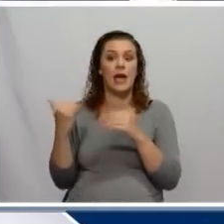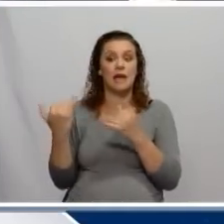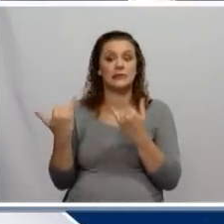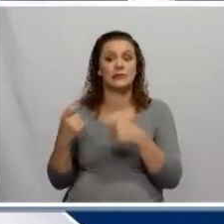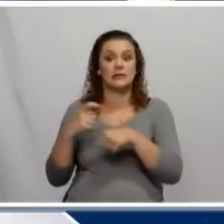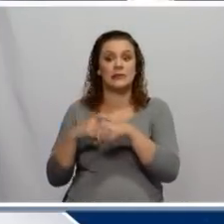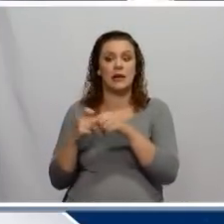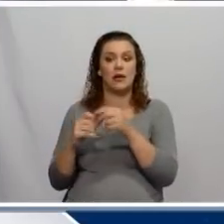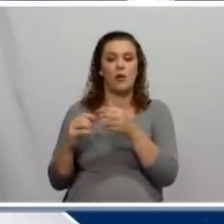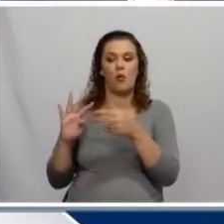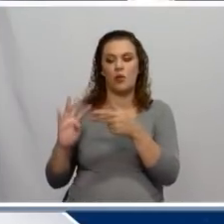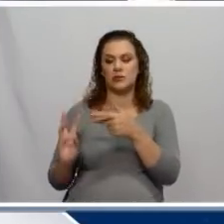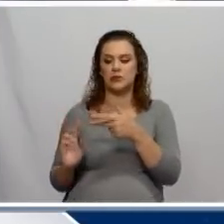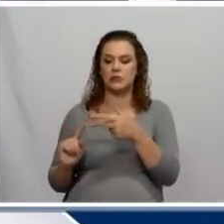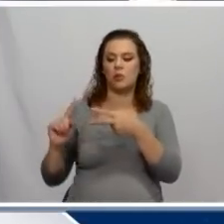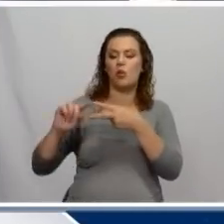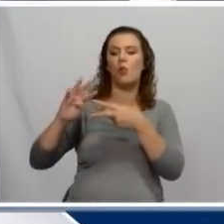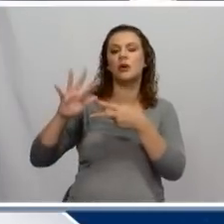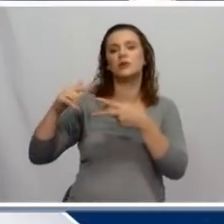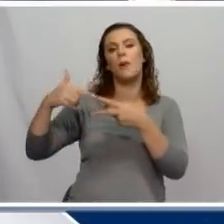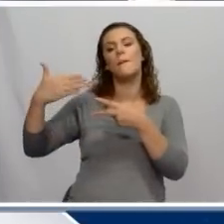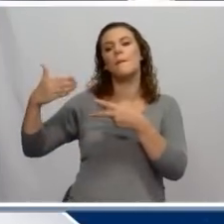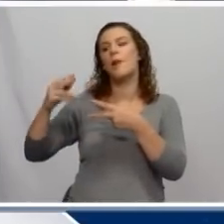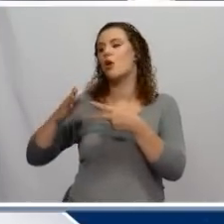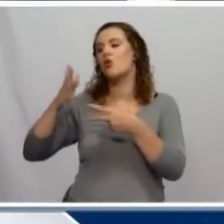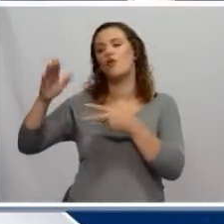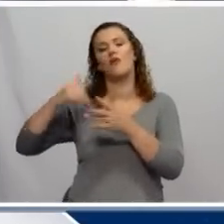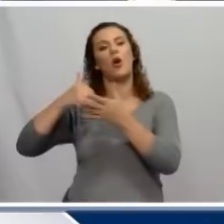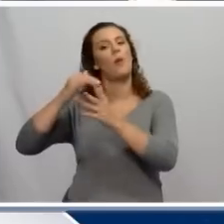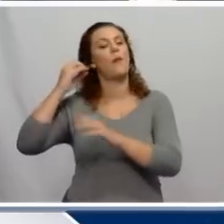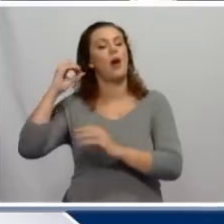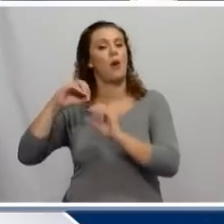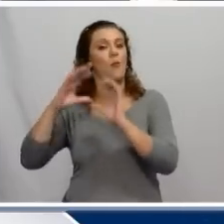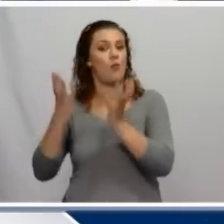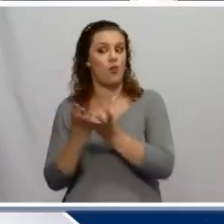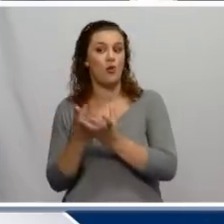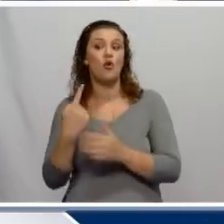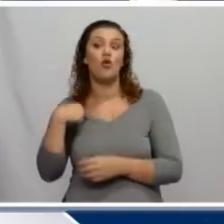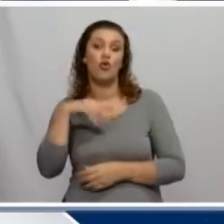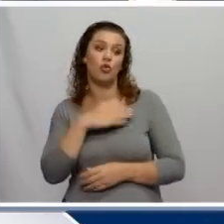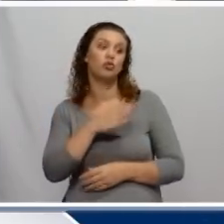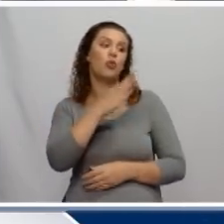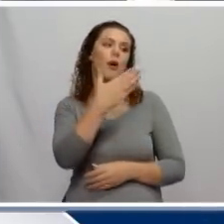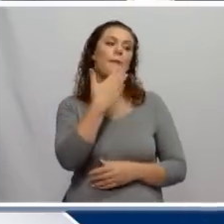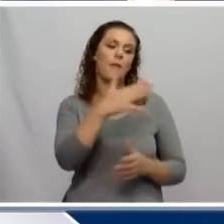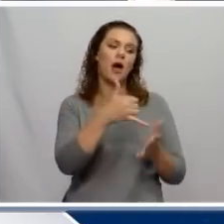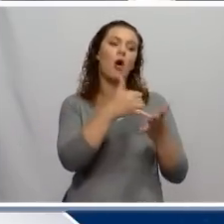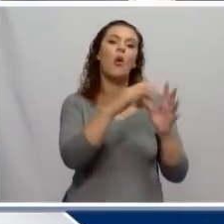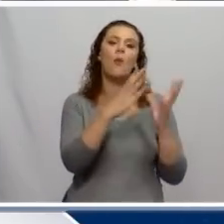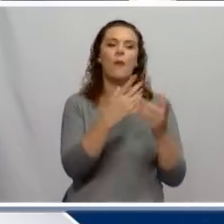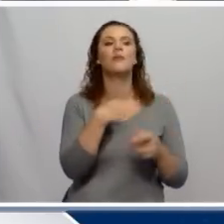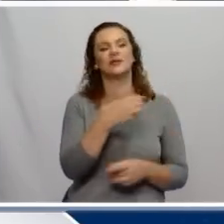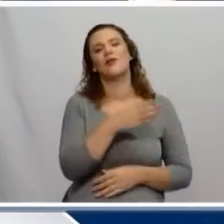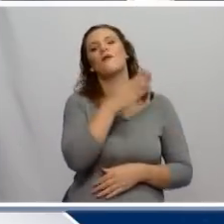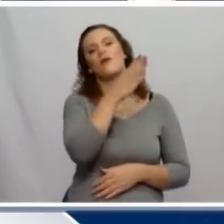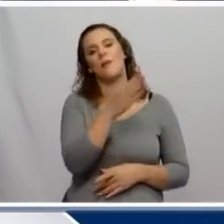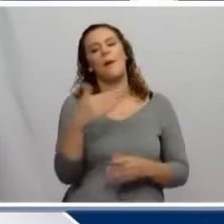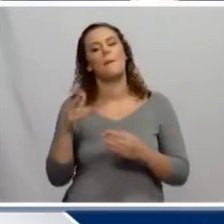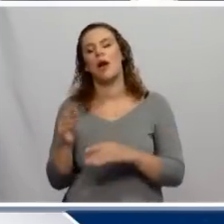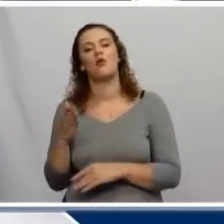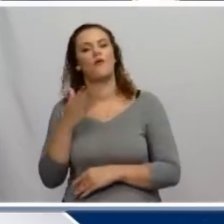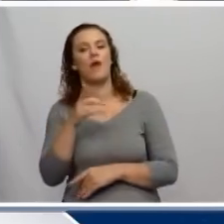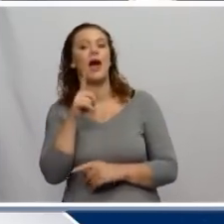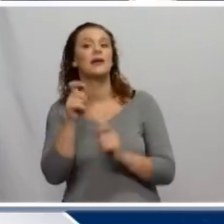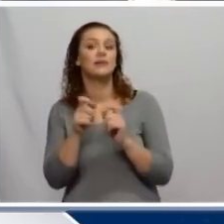Ahora nos sobrepasa hasta ahora porque Panamá no fue a la copa del mundo y Aunque nosotros nos va mal en la Copa del Mundo fuimos a la copa del mundo y